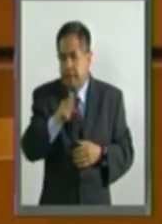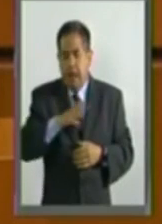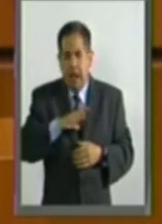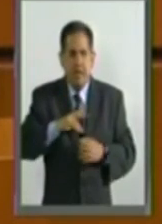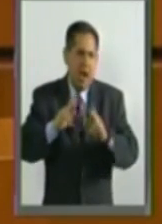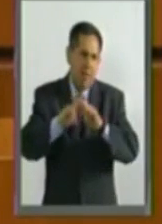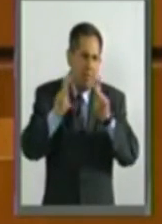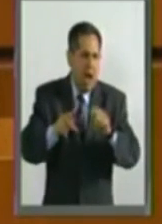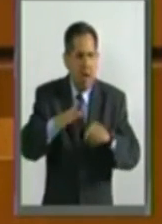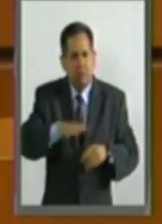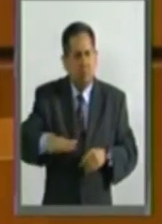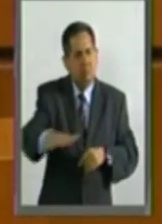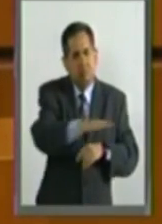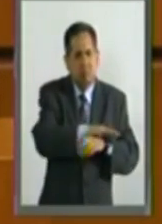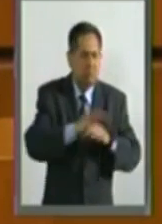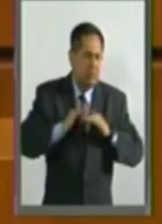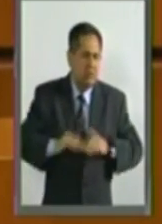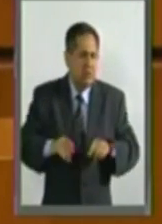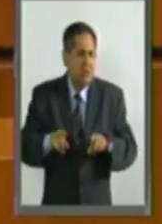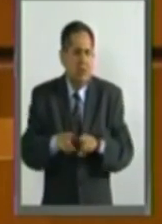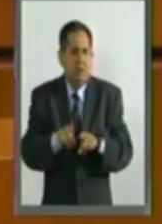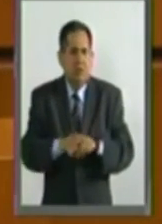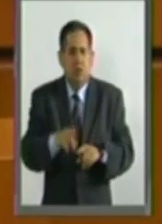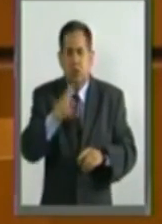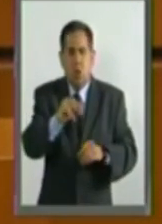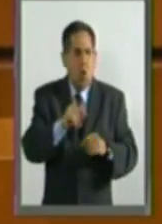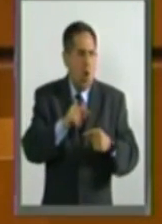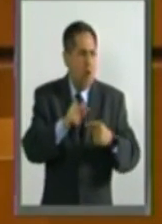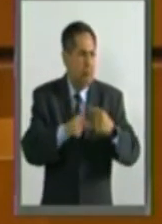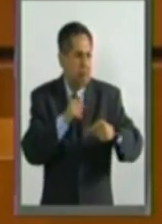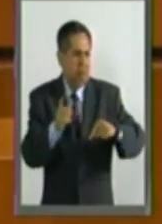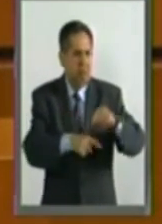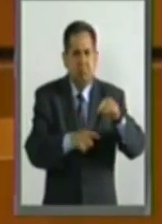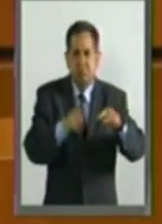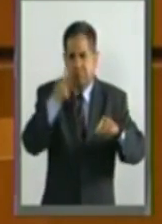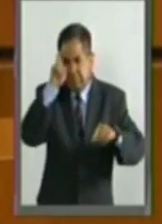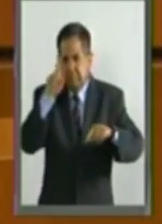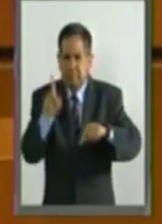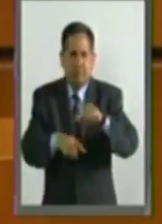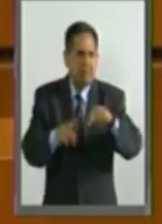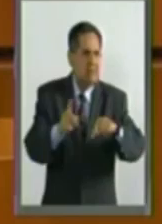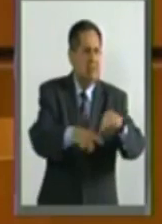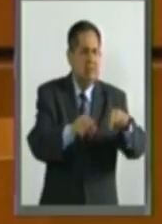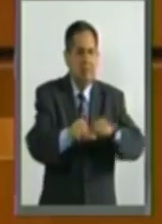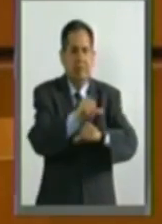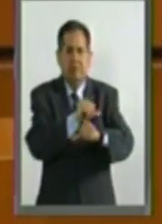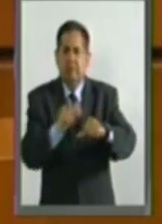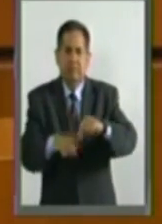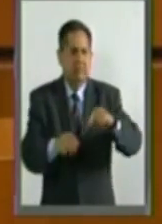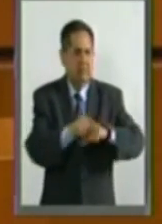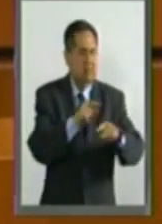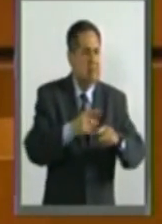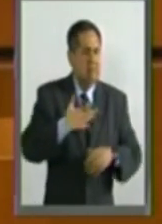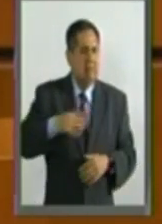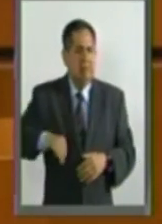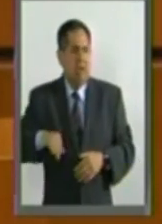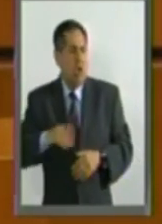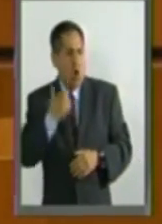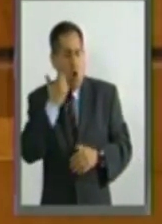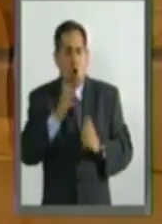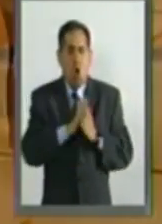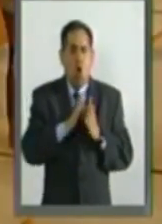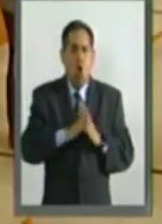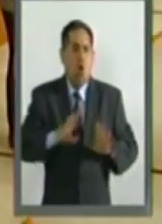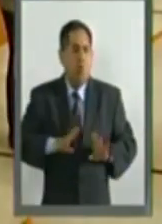y tranquilidad al mismo tiempo y no se estén removiendo a cada instante según los intereses que